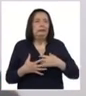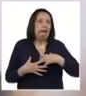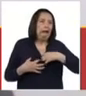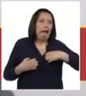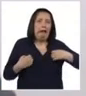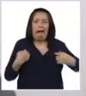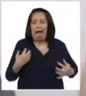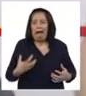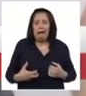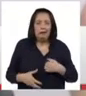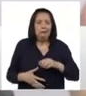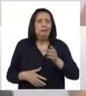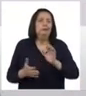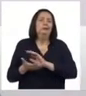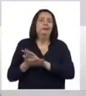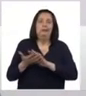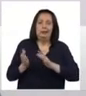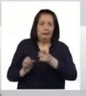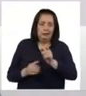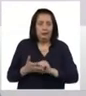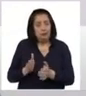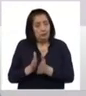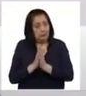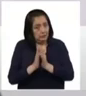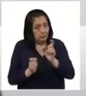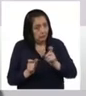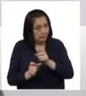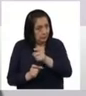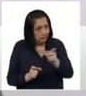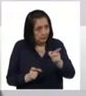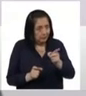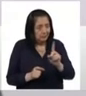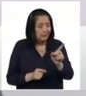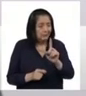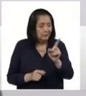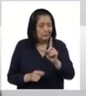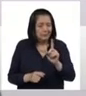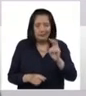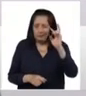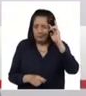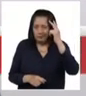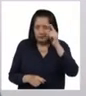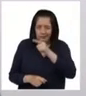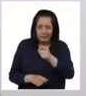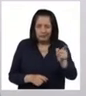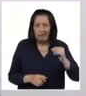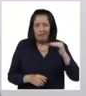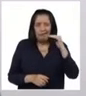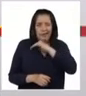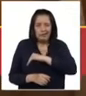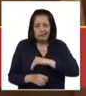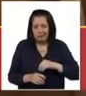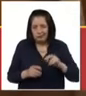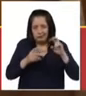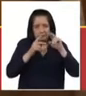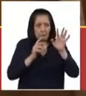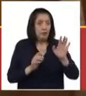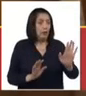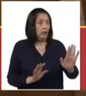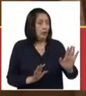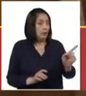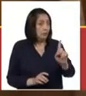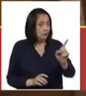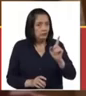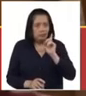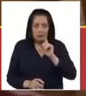vestiduras vendiéndose como sana y sagrada. Le pido a la población que no se deje confundir por esos falsos profetas. No mentir,